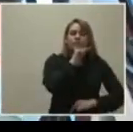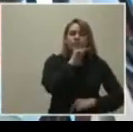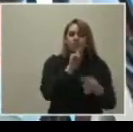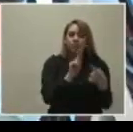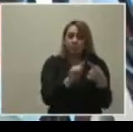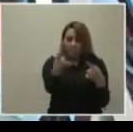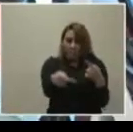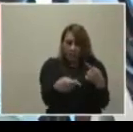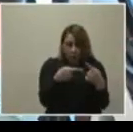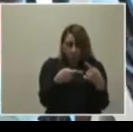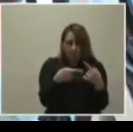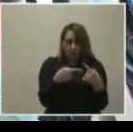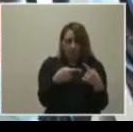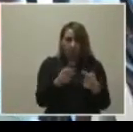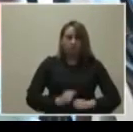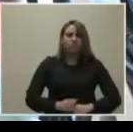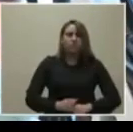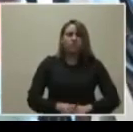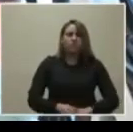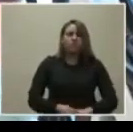de que si tenemos considerado